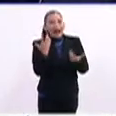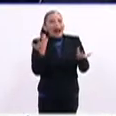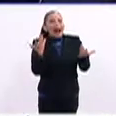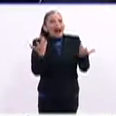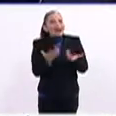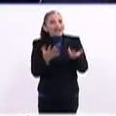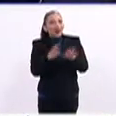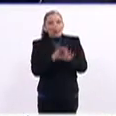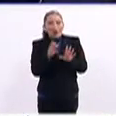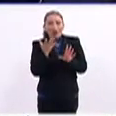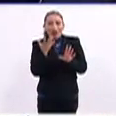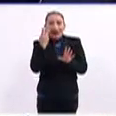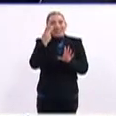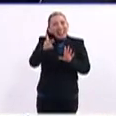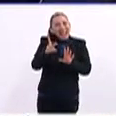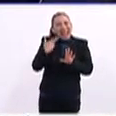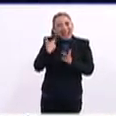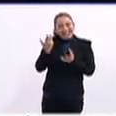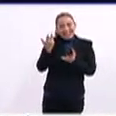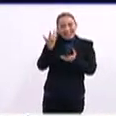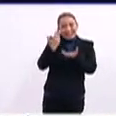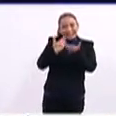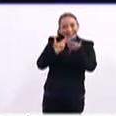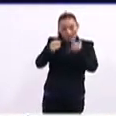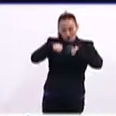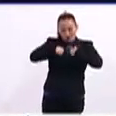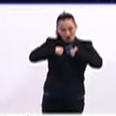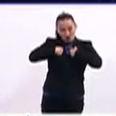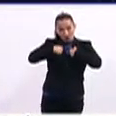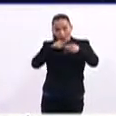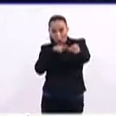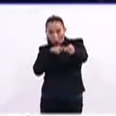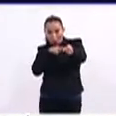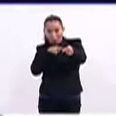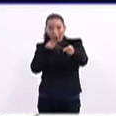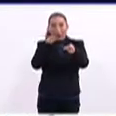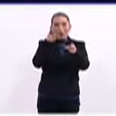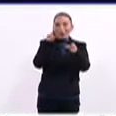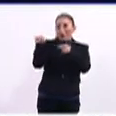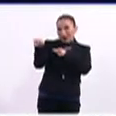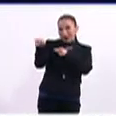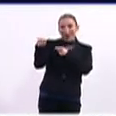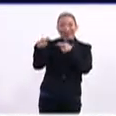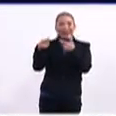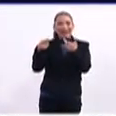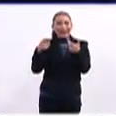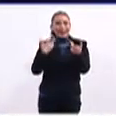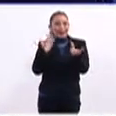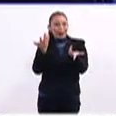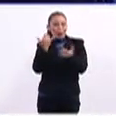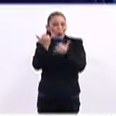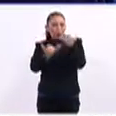generar cosas que tienen que ver con la seña, se señalan a sí mismos, señalan al fotógrafo, señalan a otra persona,